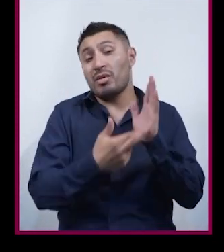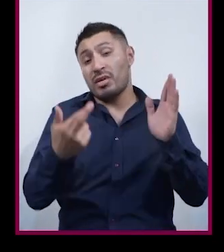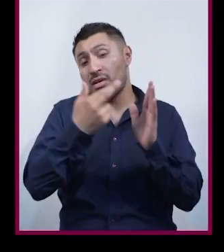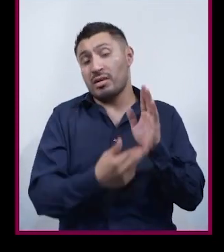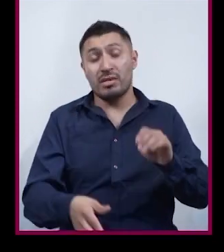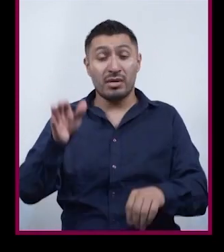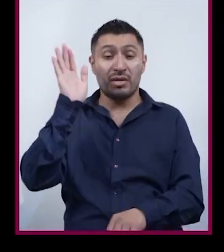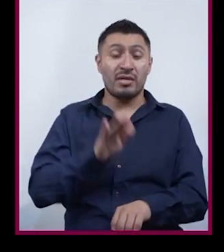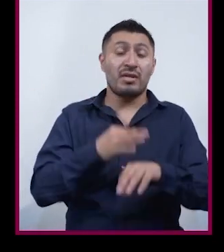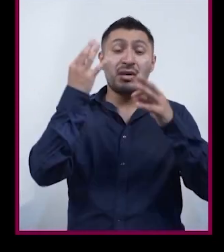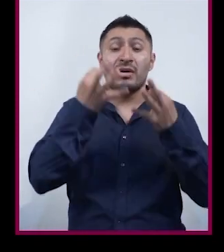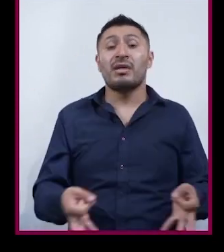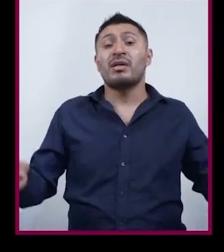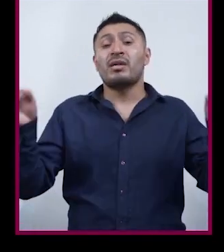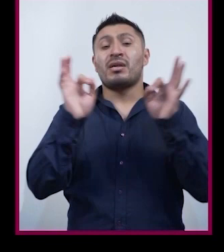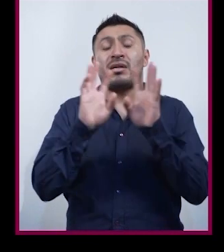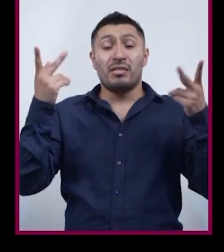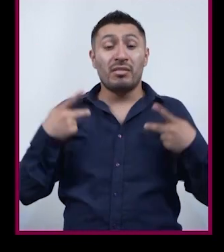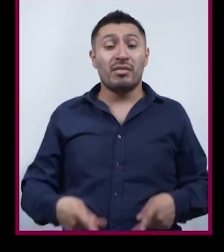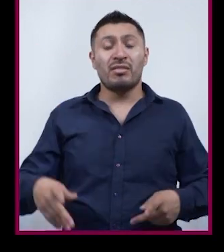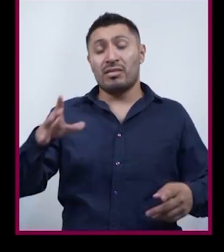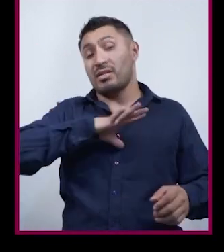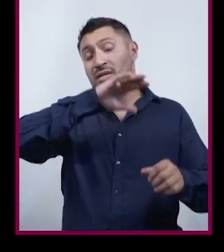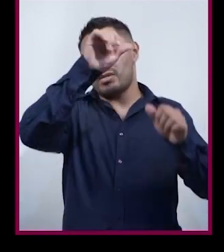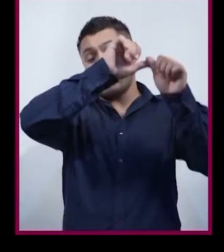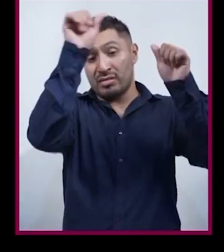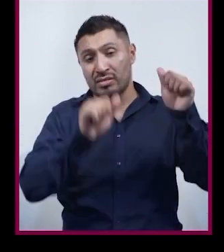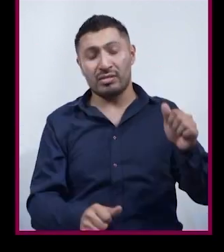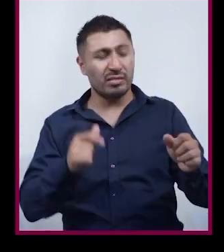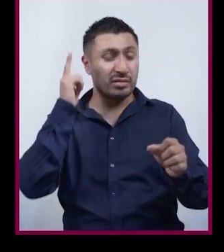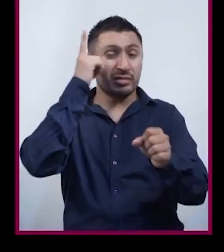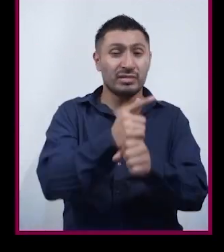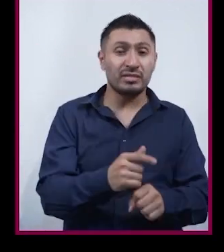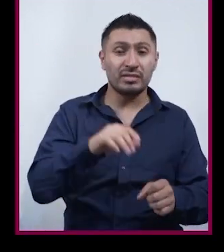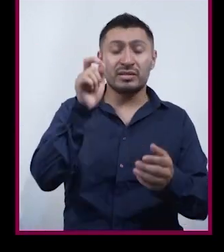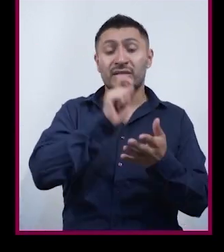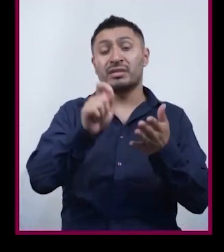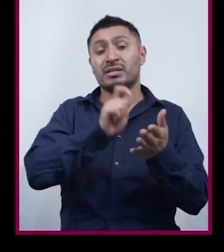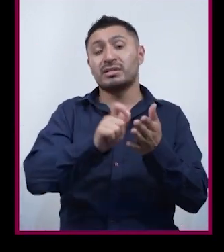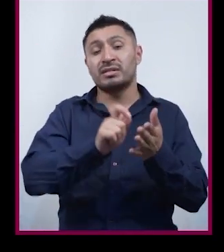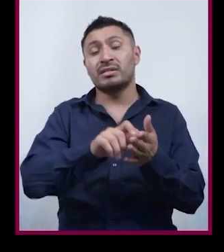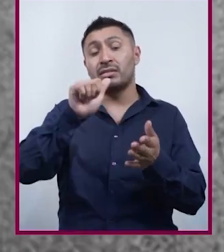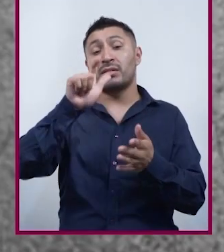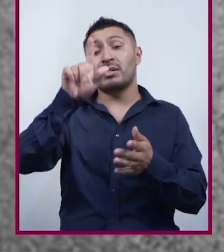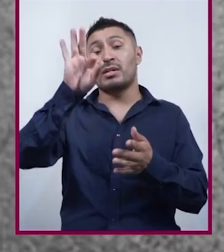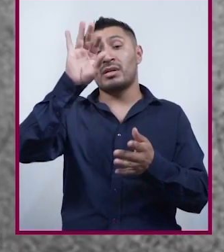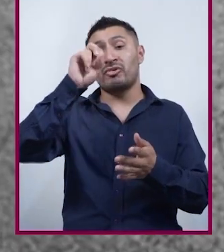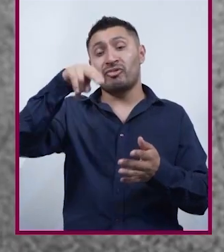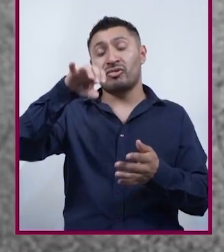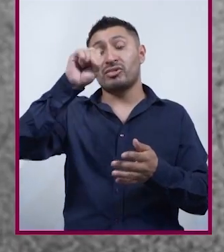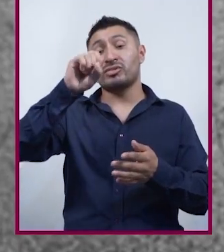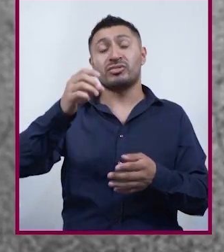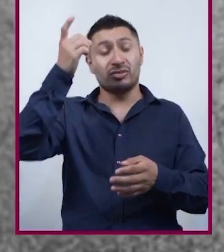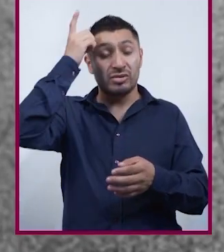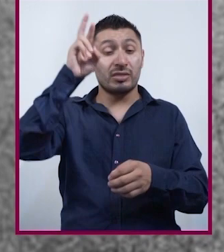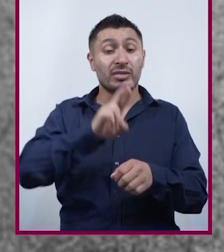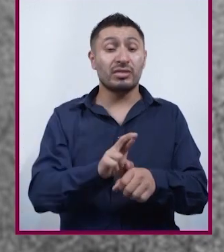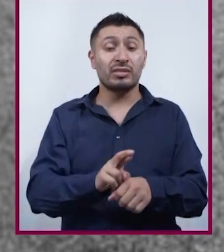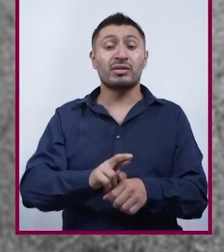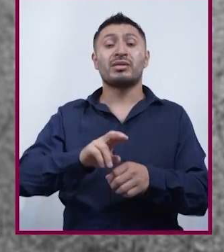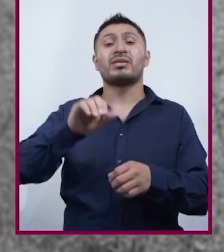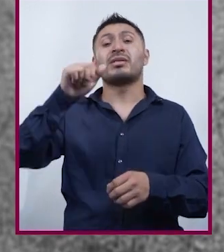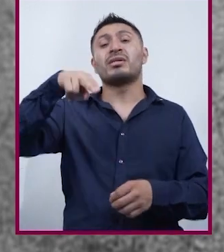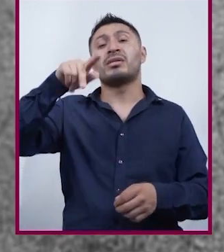destacados del Ateneo México se encontraron artistas de la talla del escritor Alfonso Reyes, el rector de la universidad